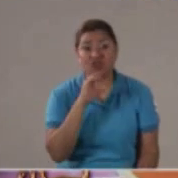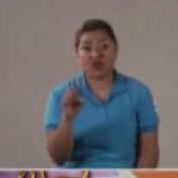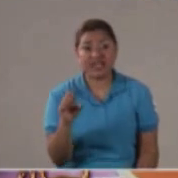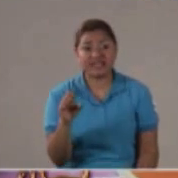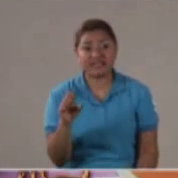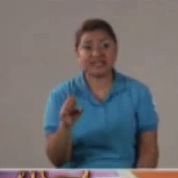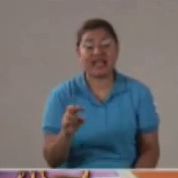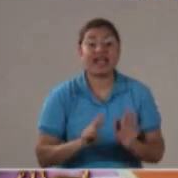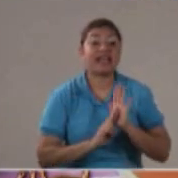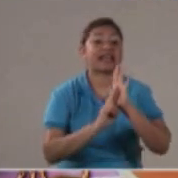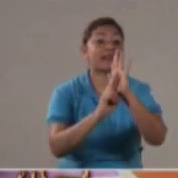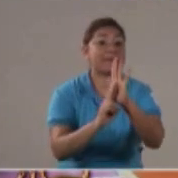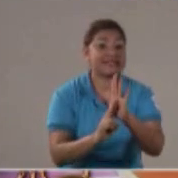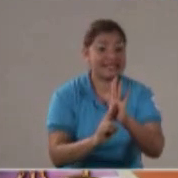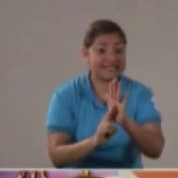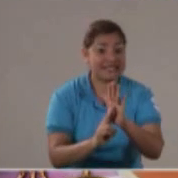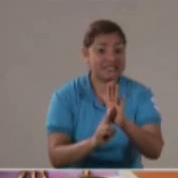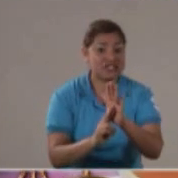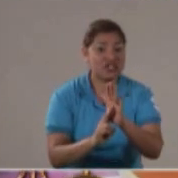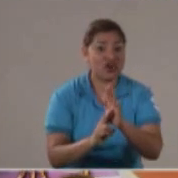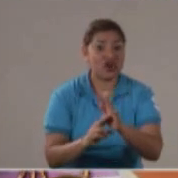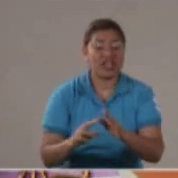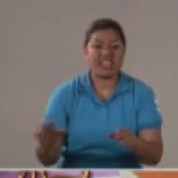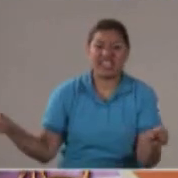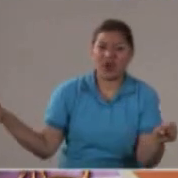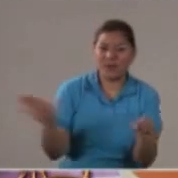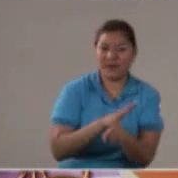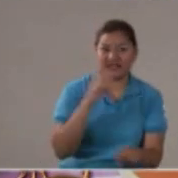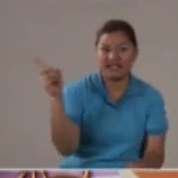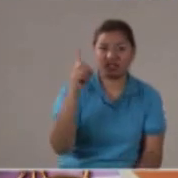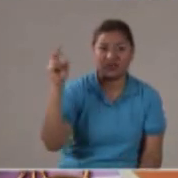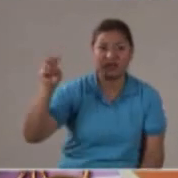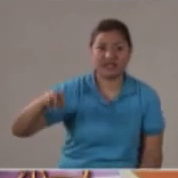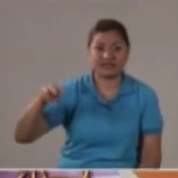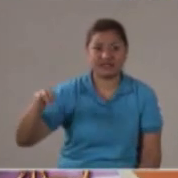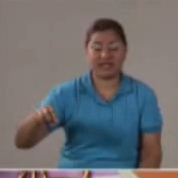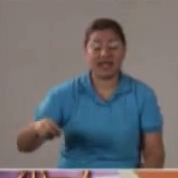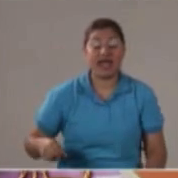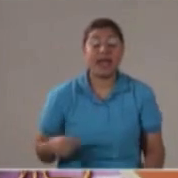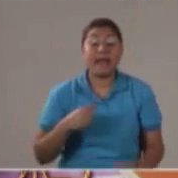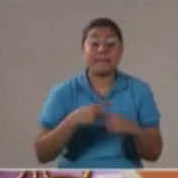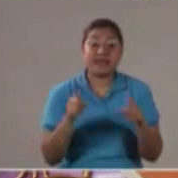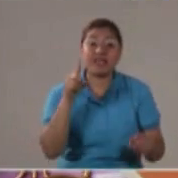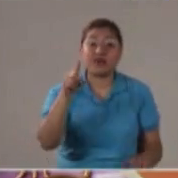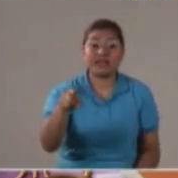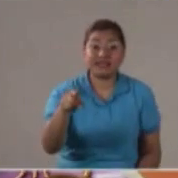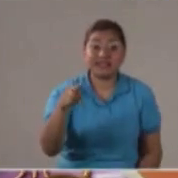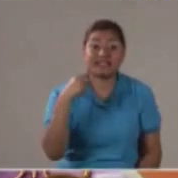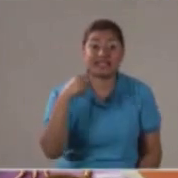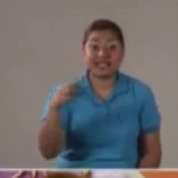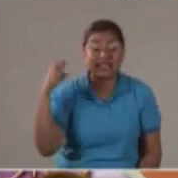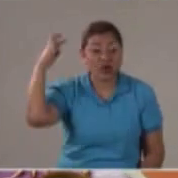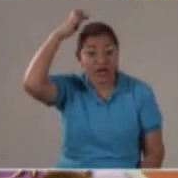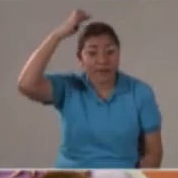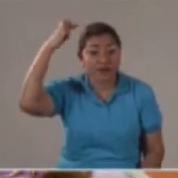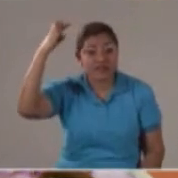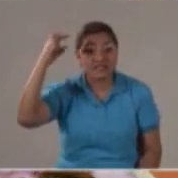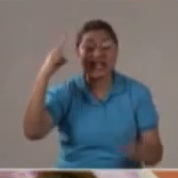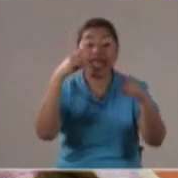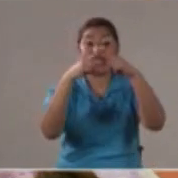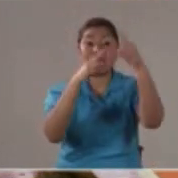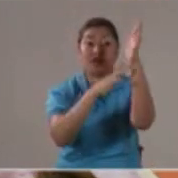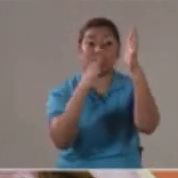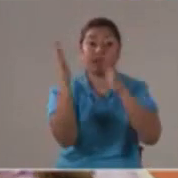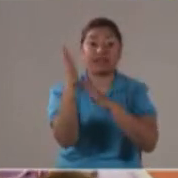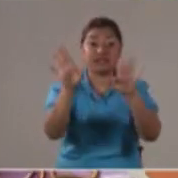no van a subsanar todas tus necesidades, pero esto es una profecía y te vengo a decir en el nombre de Jesús. Y vengo